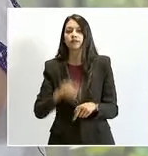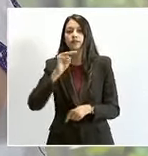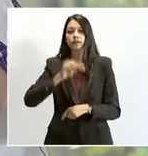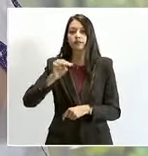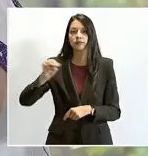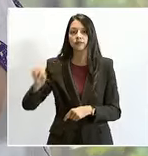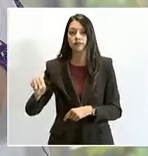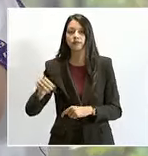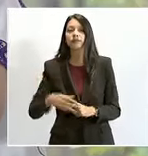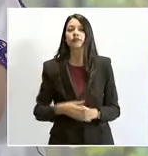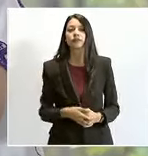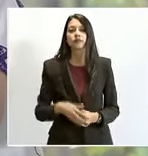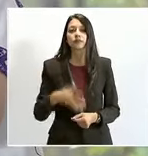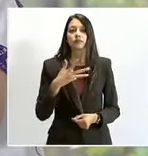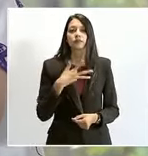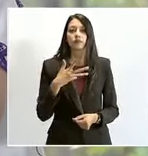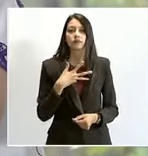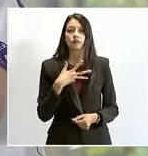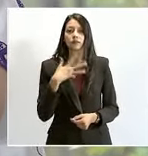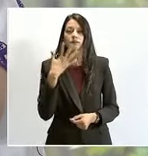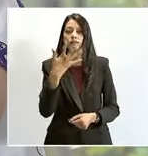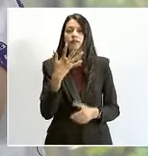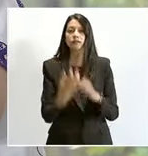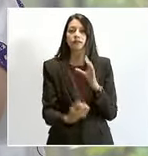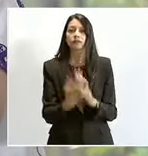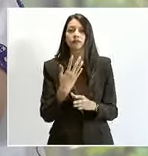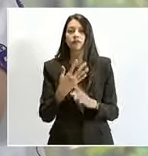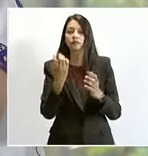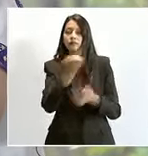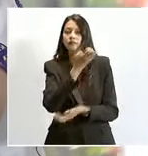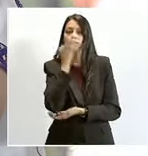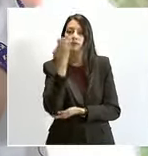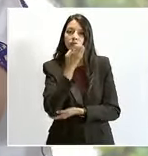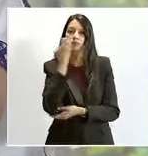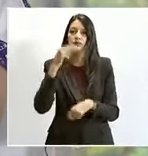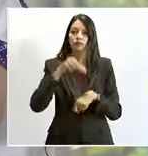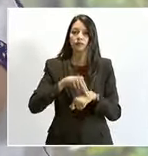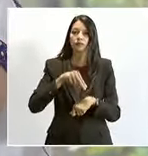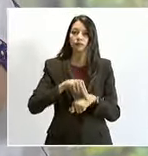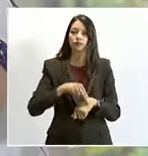Michoacán tendremos 5 nuevas escuelas de medicina